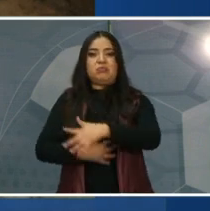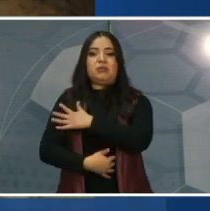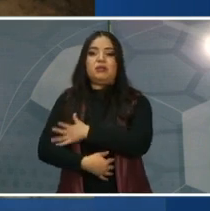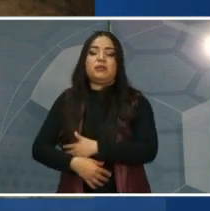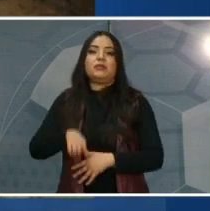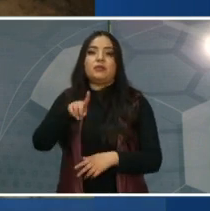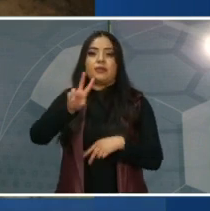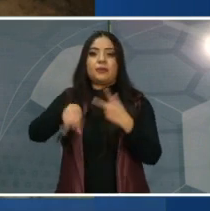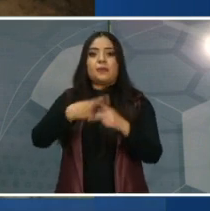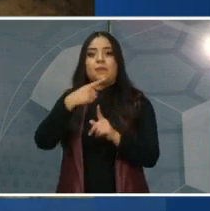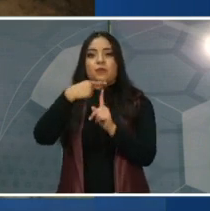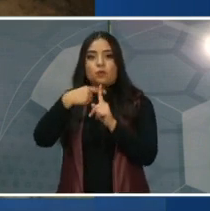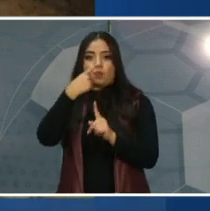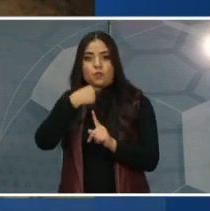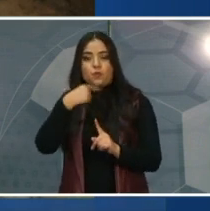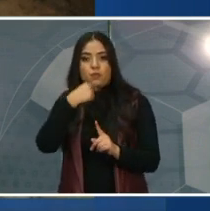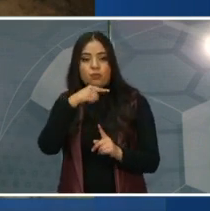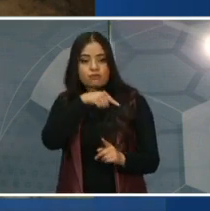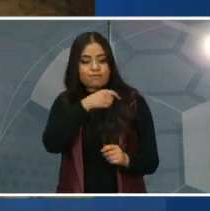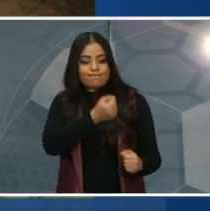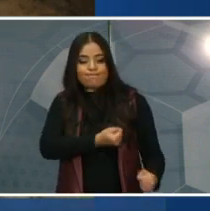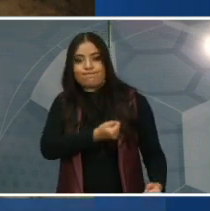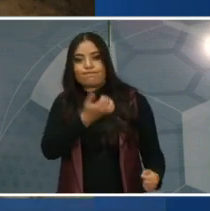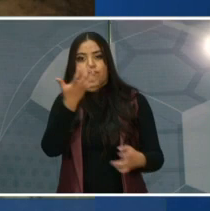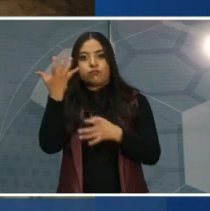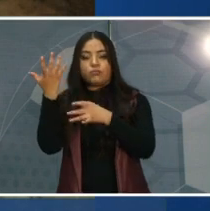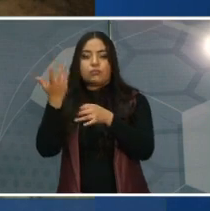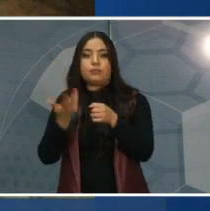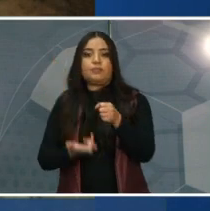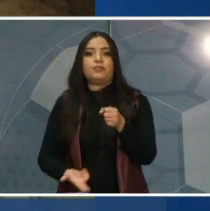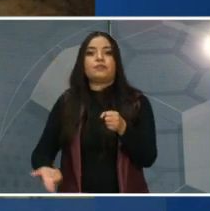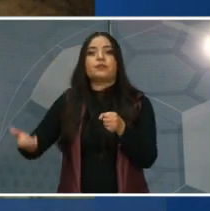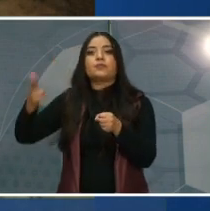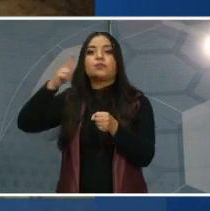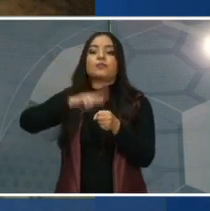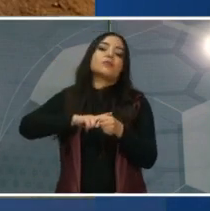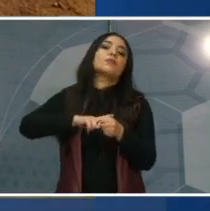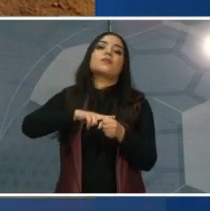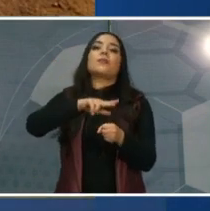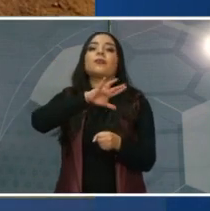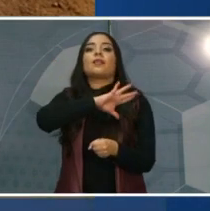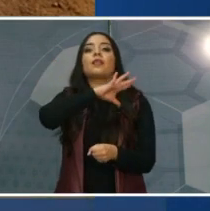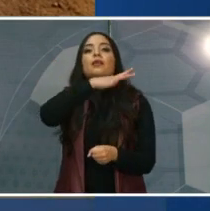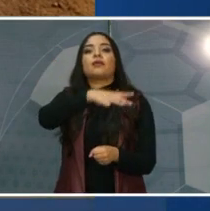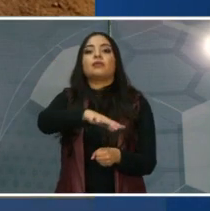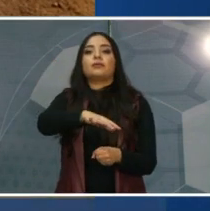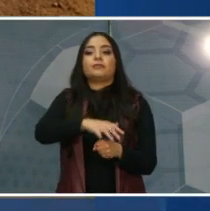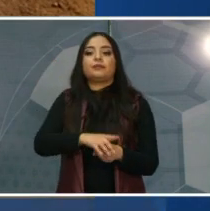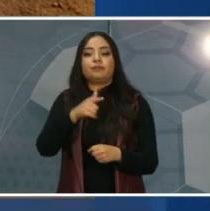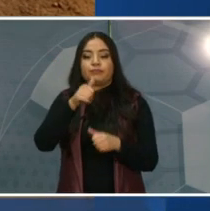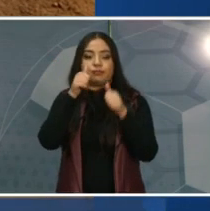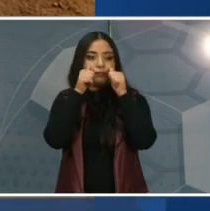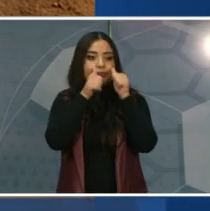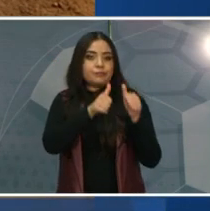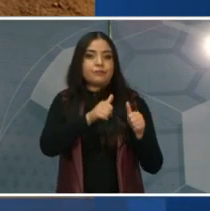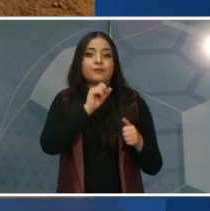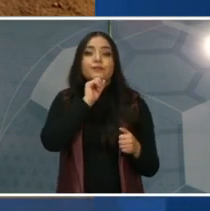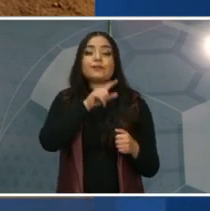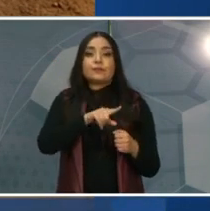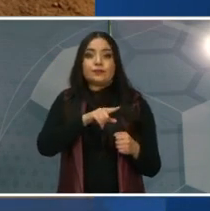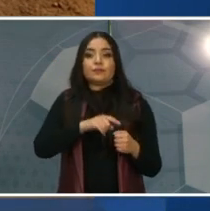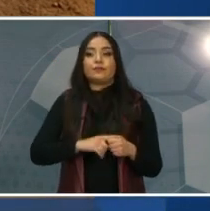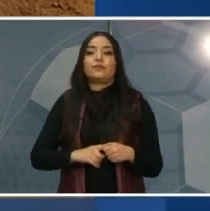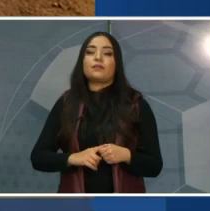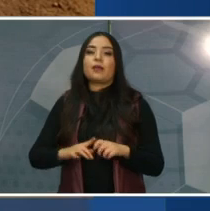para trasladar a esta persona hasta el hospital general para ser atendida asimismo fue alrededor de las